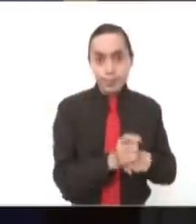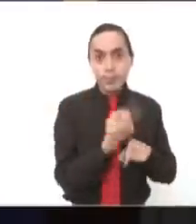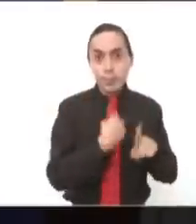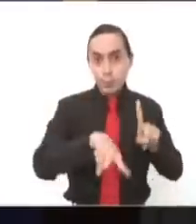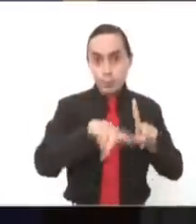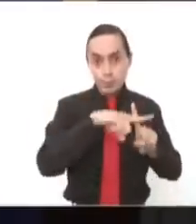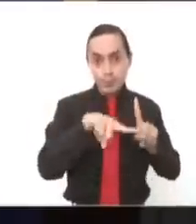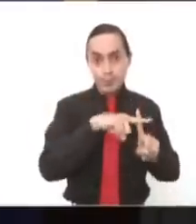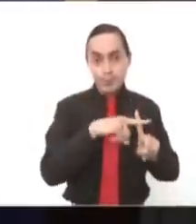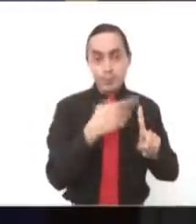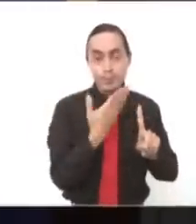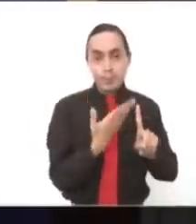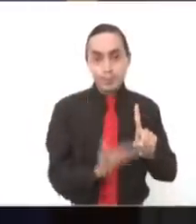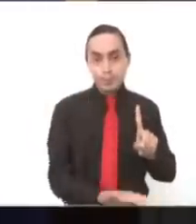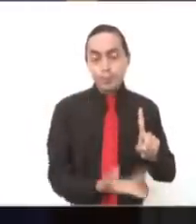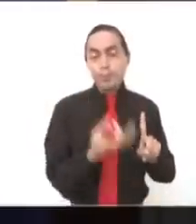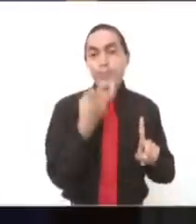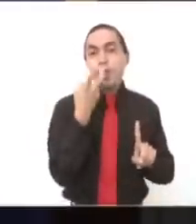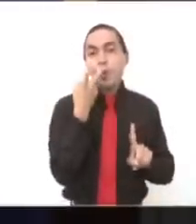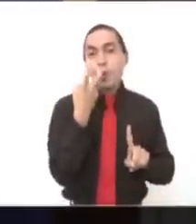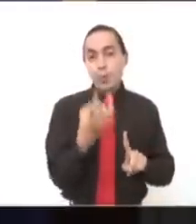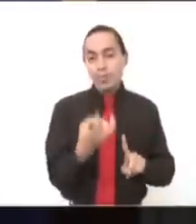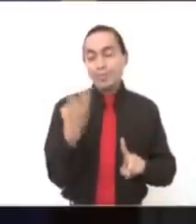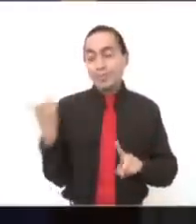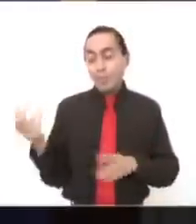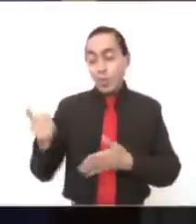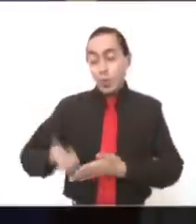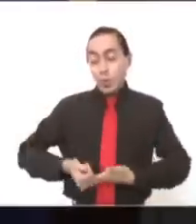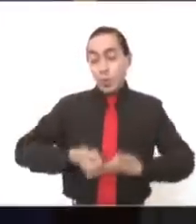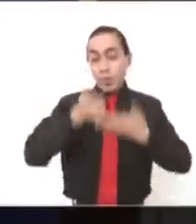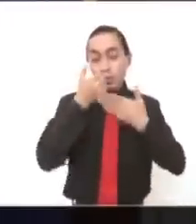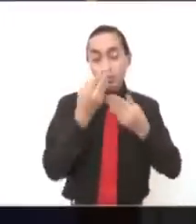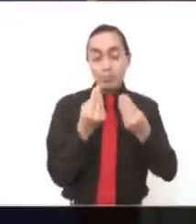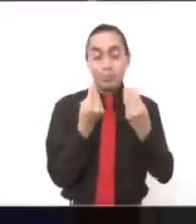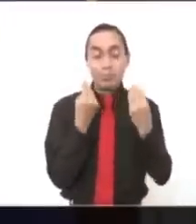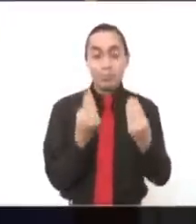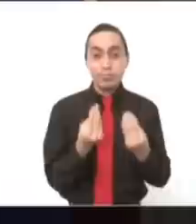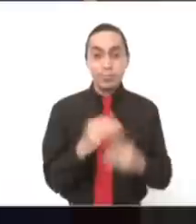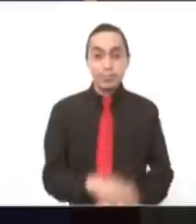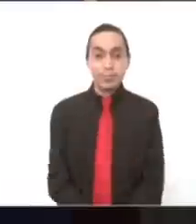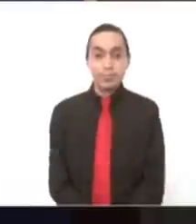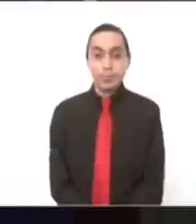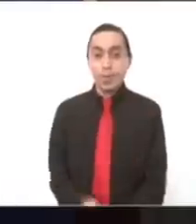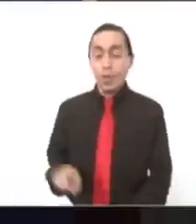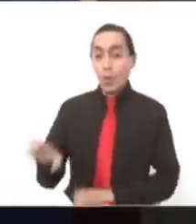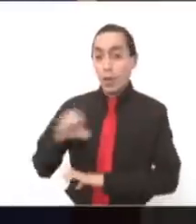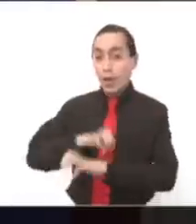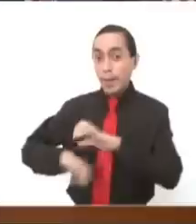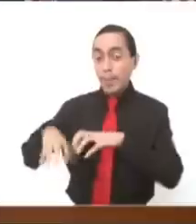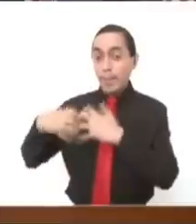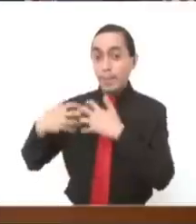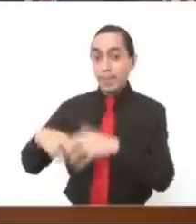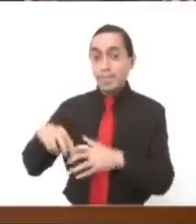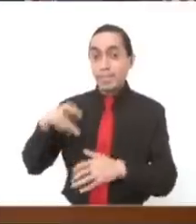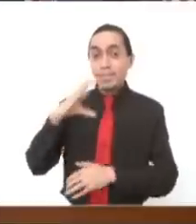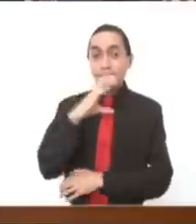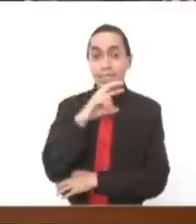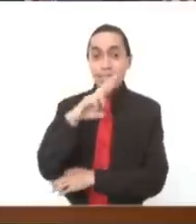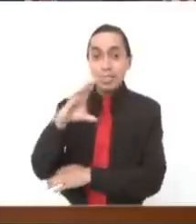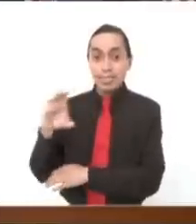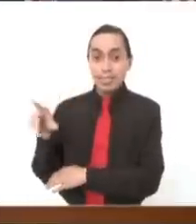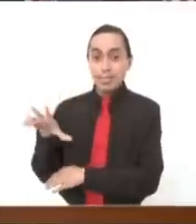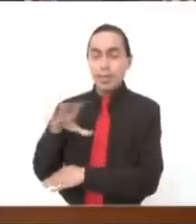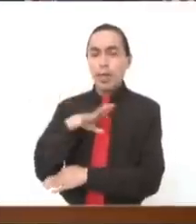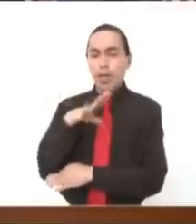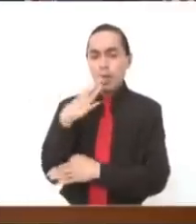órdenes y por eso nos va a ayudar muchísimo. Con la empresa CRRC estamos